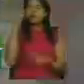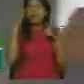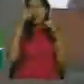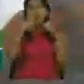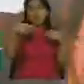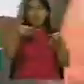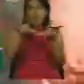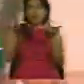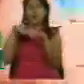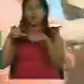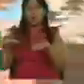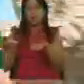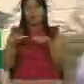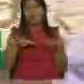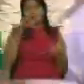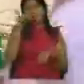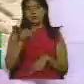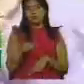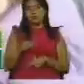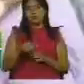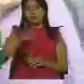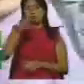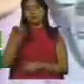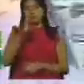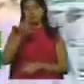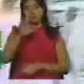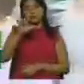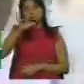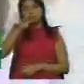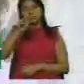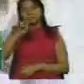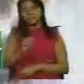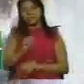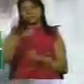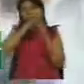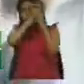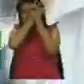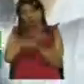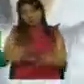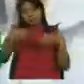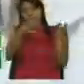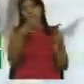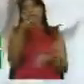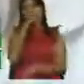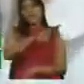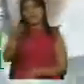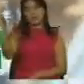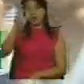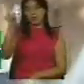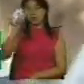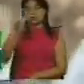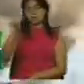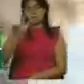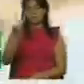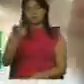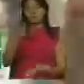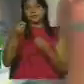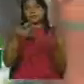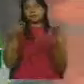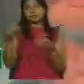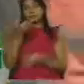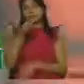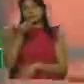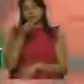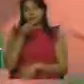lugares en José Félix, estamos aquí en Julián Blanco, barrio Bolívar, desplegados, llevándole al pueblo venezolano el acceso a los bienes y